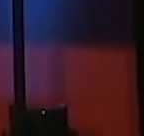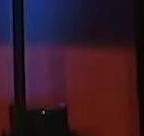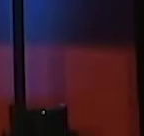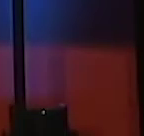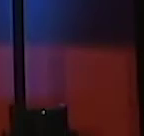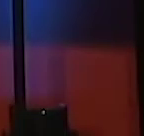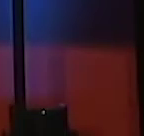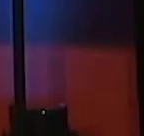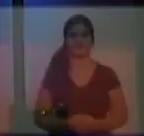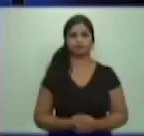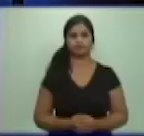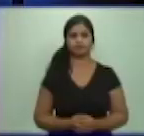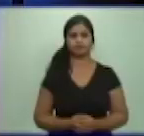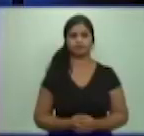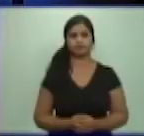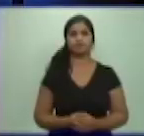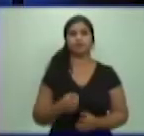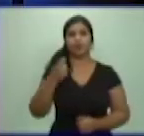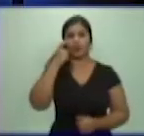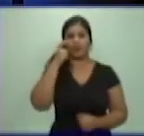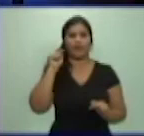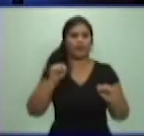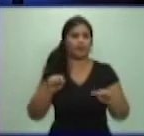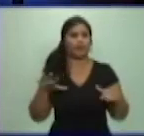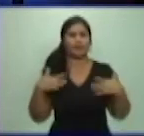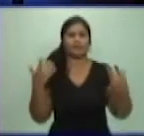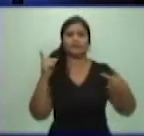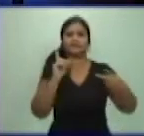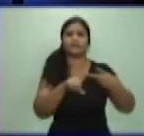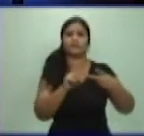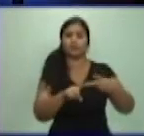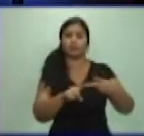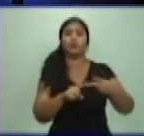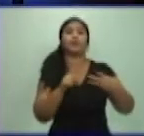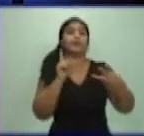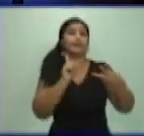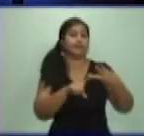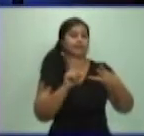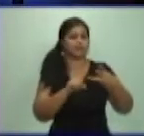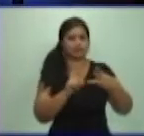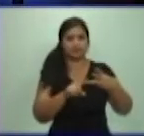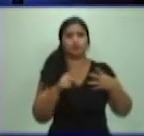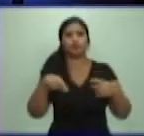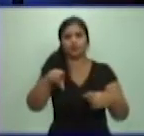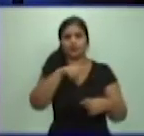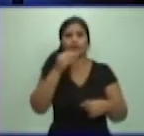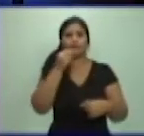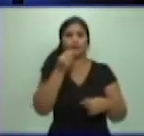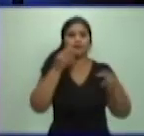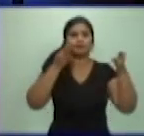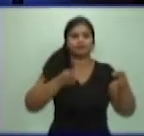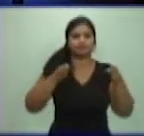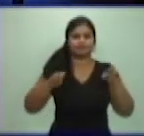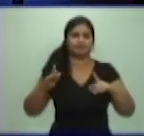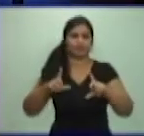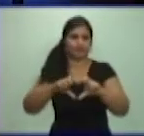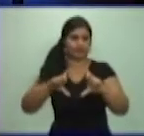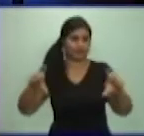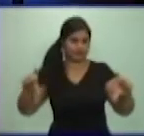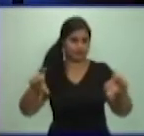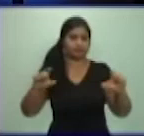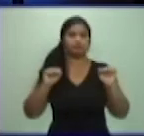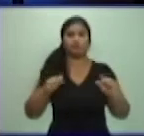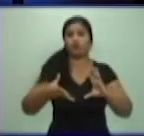Veamos entonces ahora el segundo y el tercer criterio por el que también usted puede clasificar el texto, porque no solamente les pueden pedir que lo clasifiquen por su